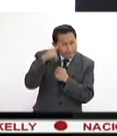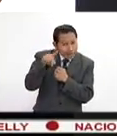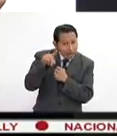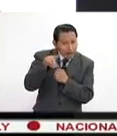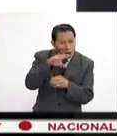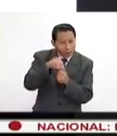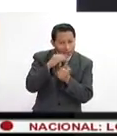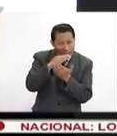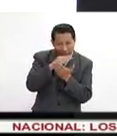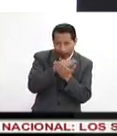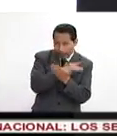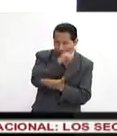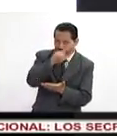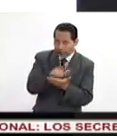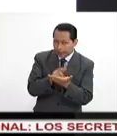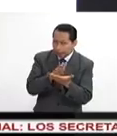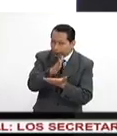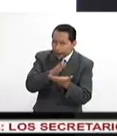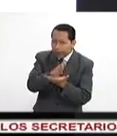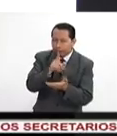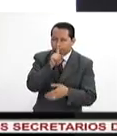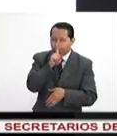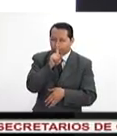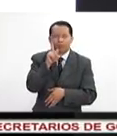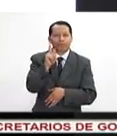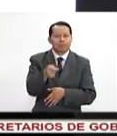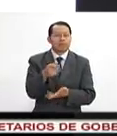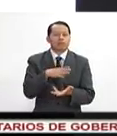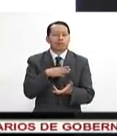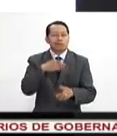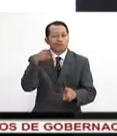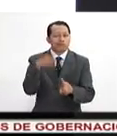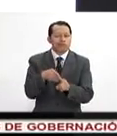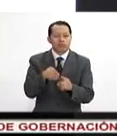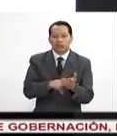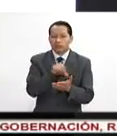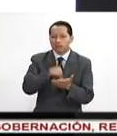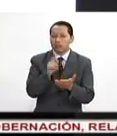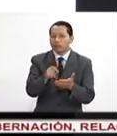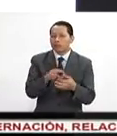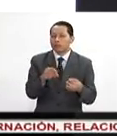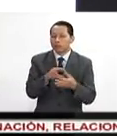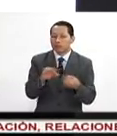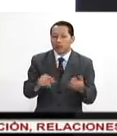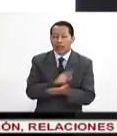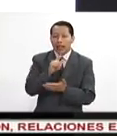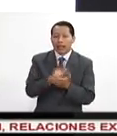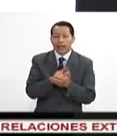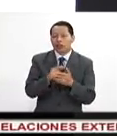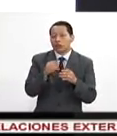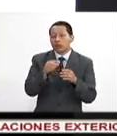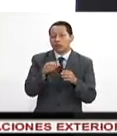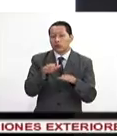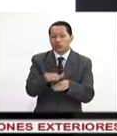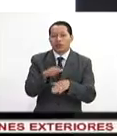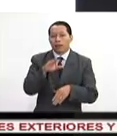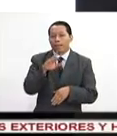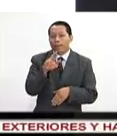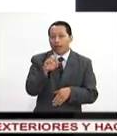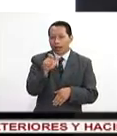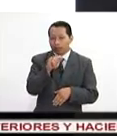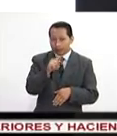toda su agenda legislativa. Y esto, por supuesto, la clave, el punto central era la legislación con respecto a Brexit.